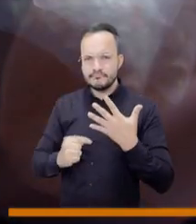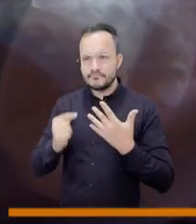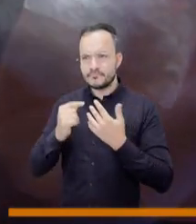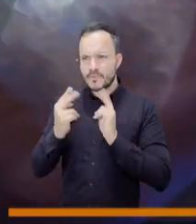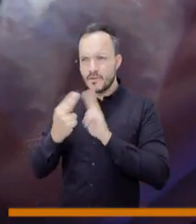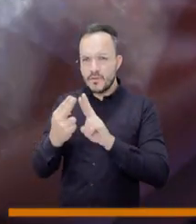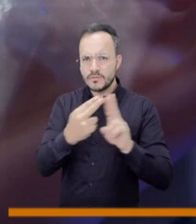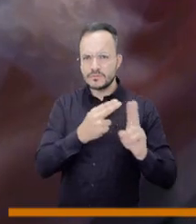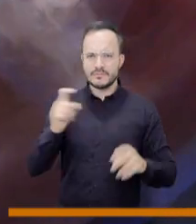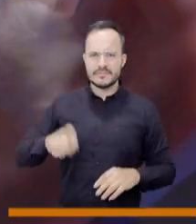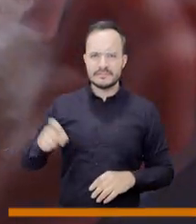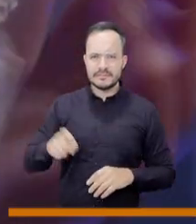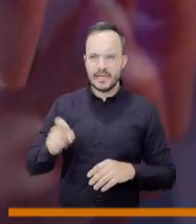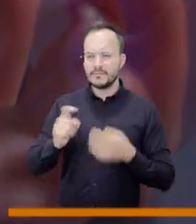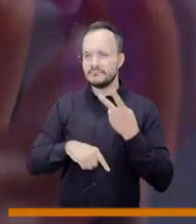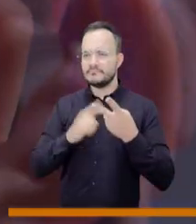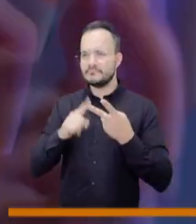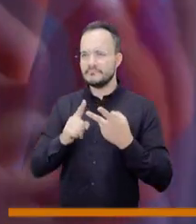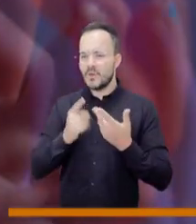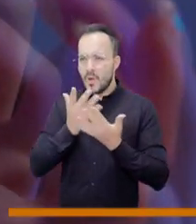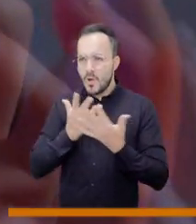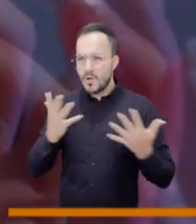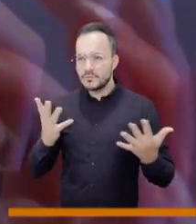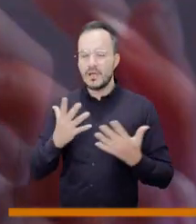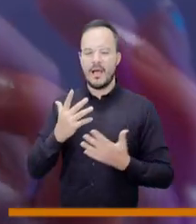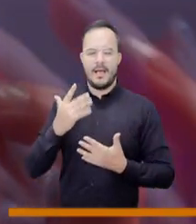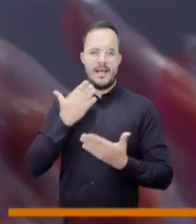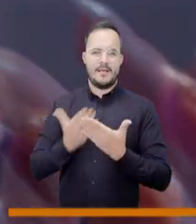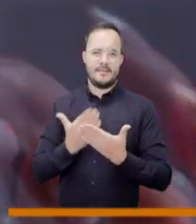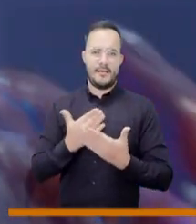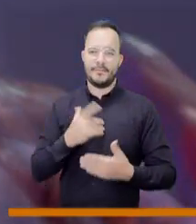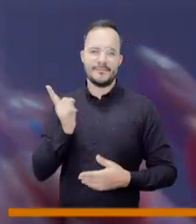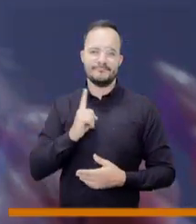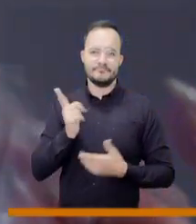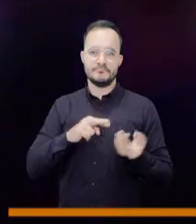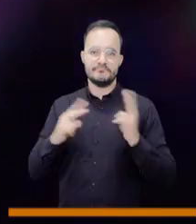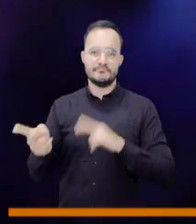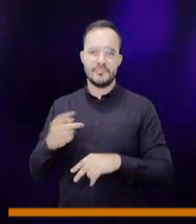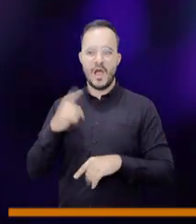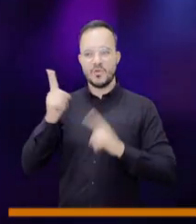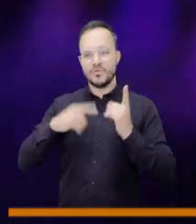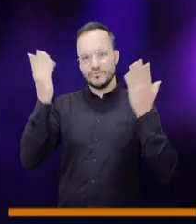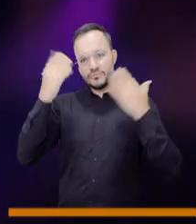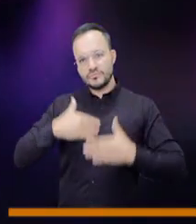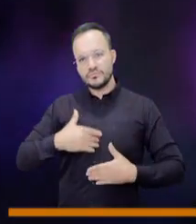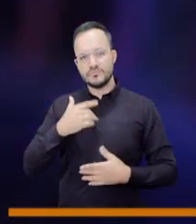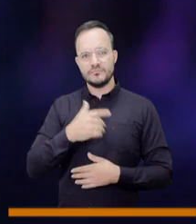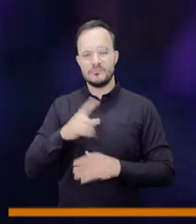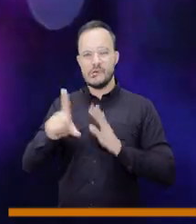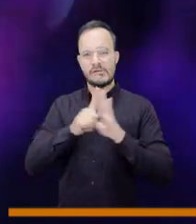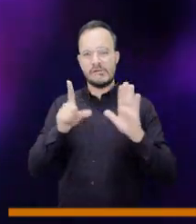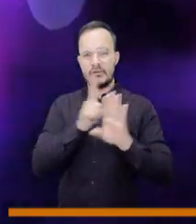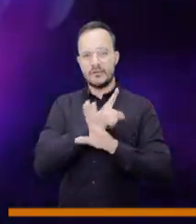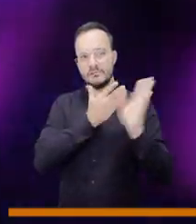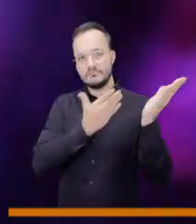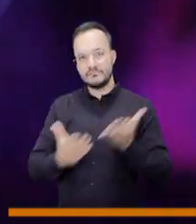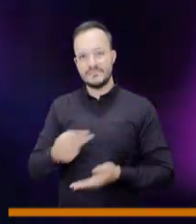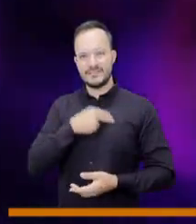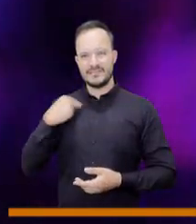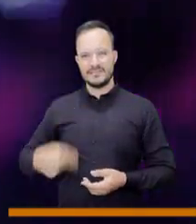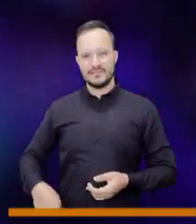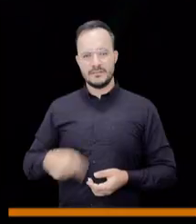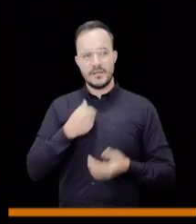traída de insumos químicos de manera ilegal desde la China, con lo cual se